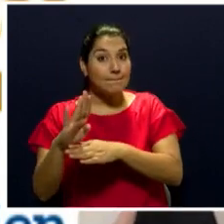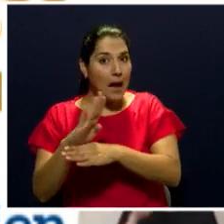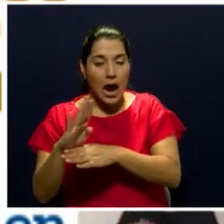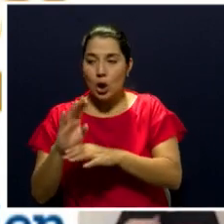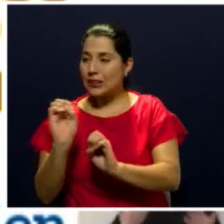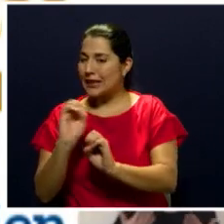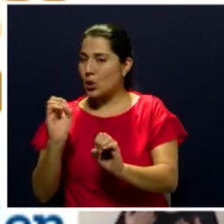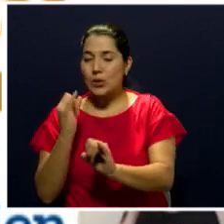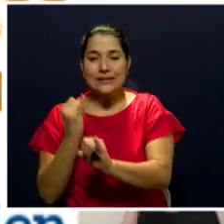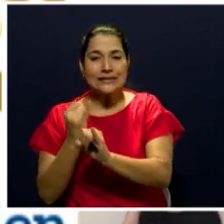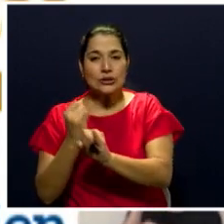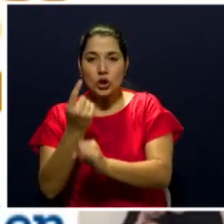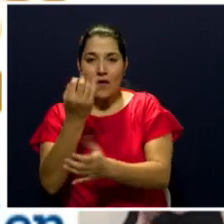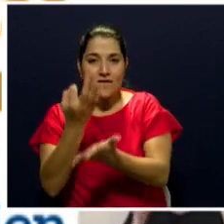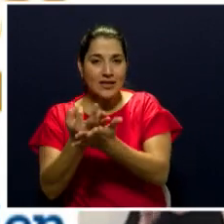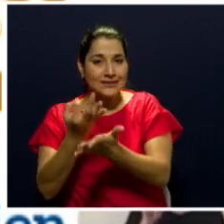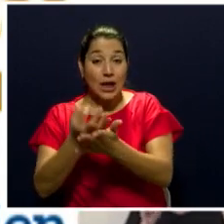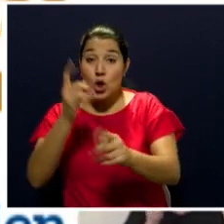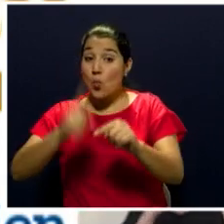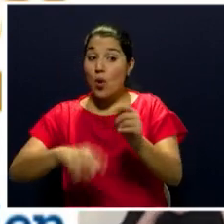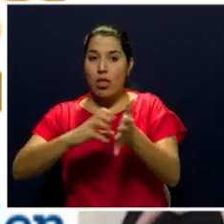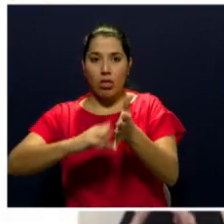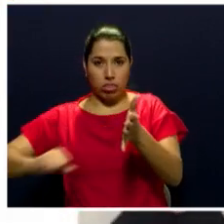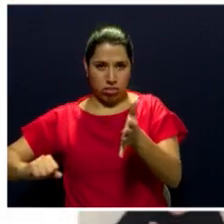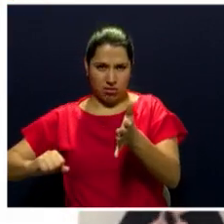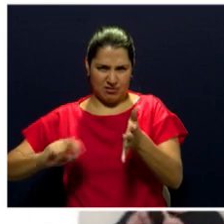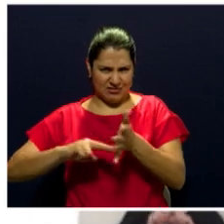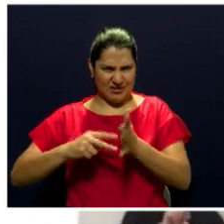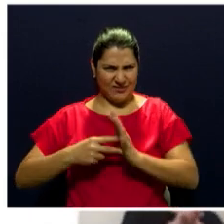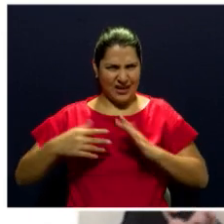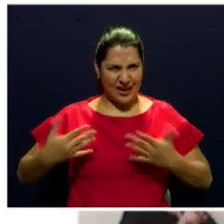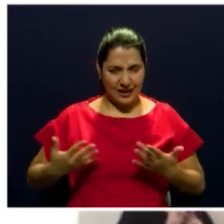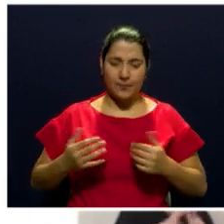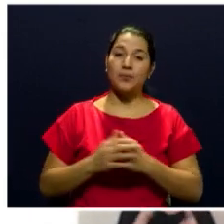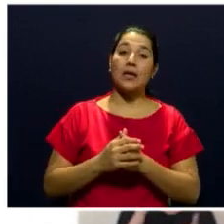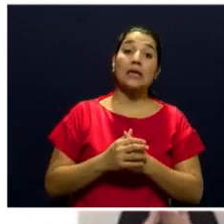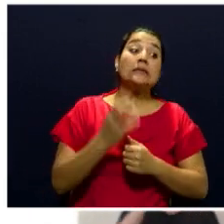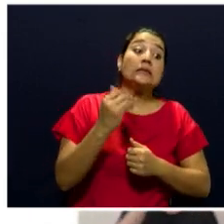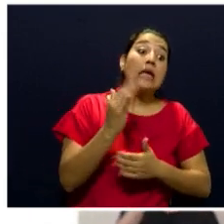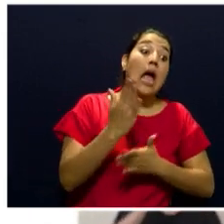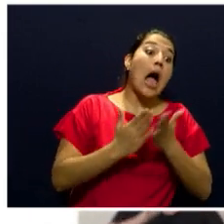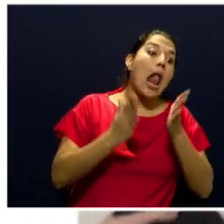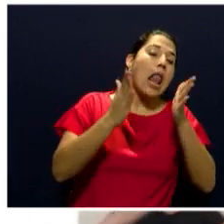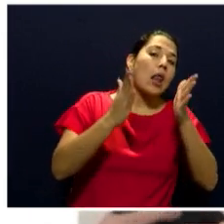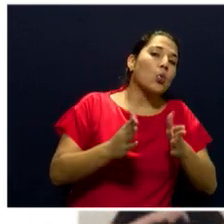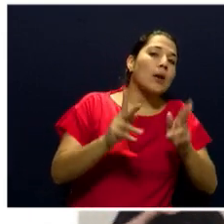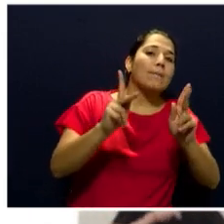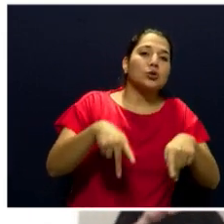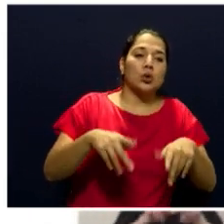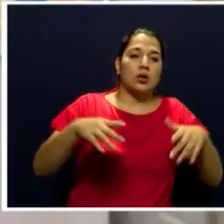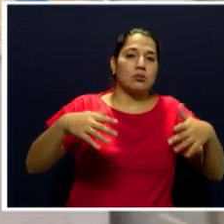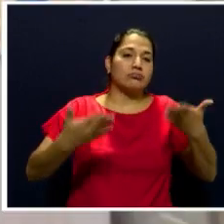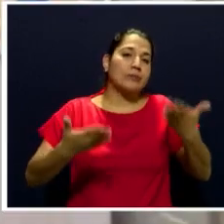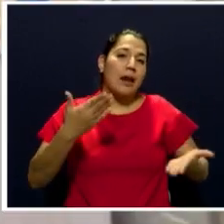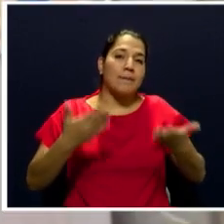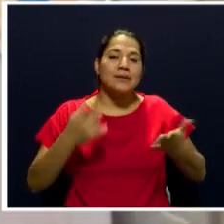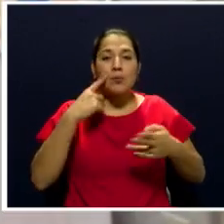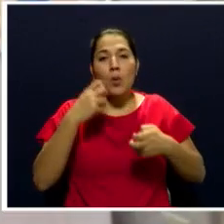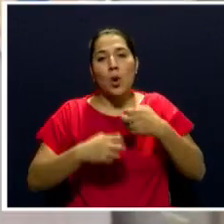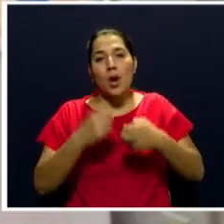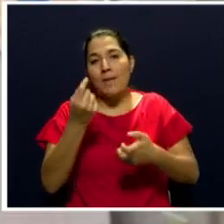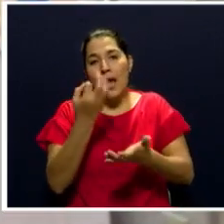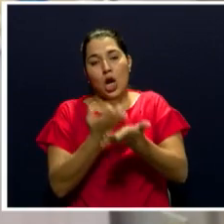embargar ni retener el dinero del Bono Proteger, aclaró la defensora de los habitantes, Catalina Crespo. Todo esto